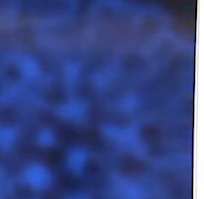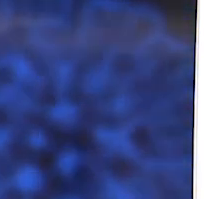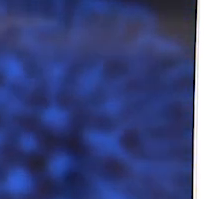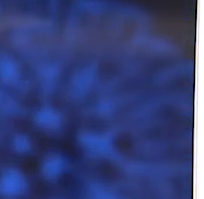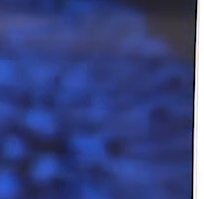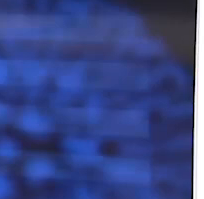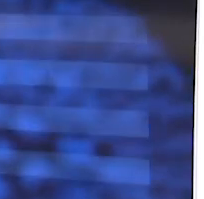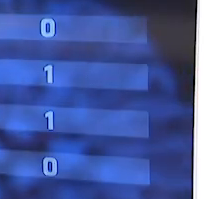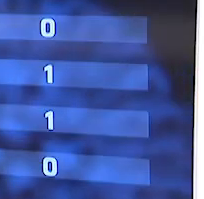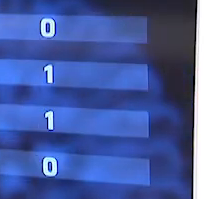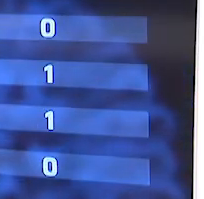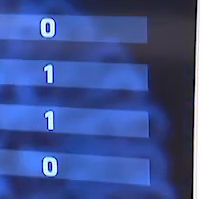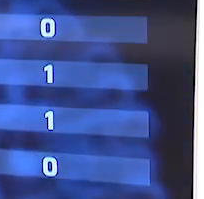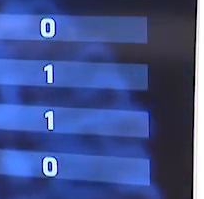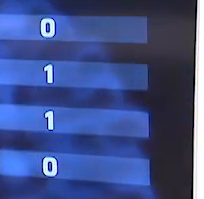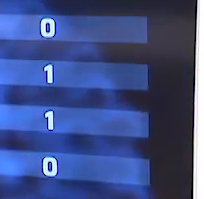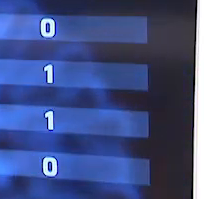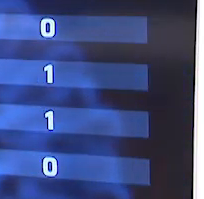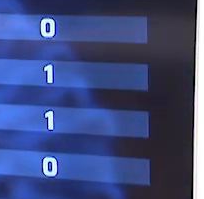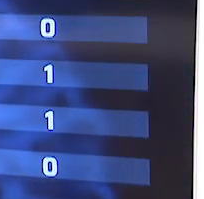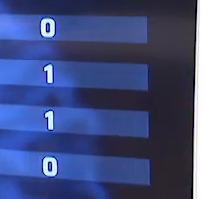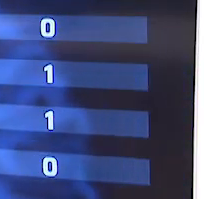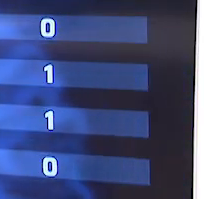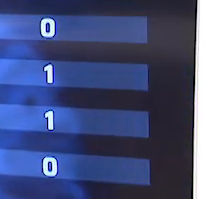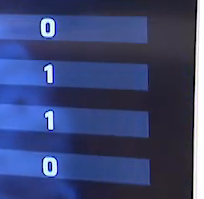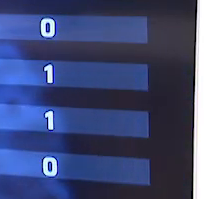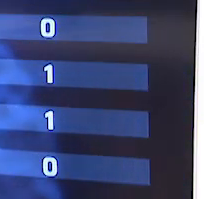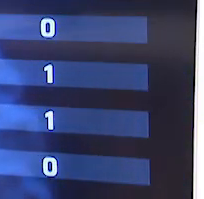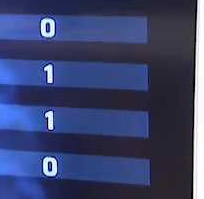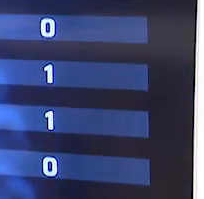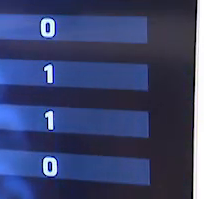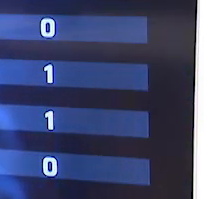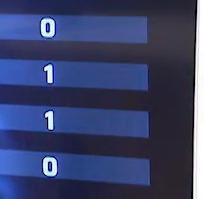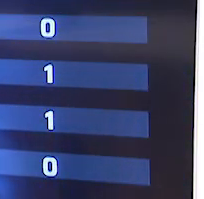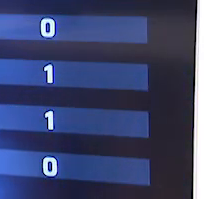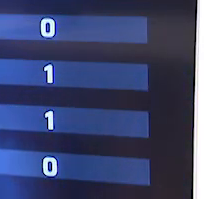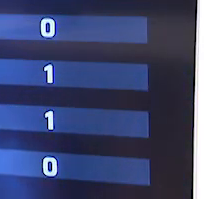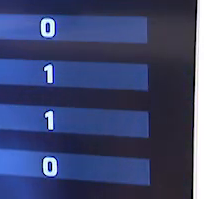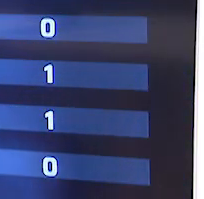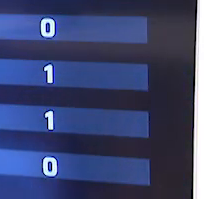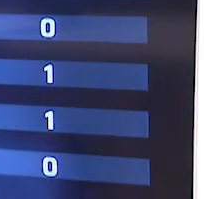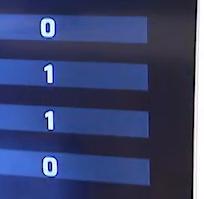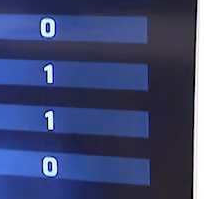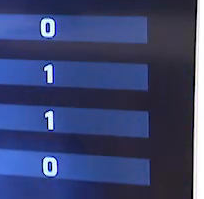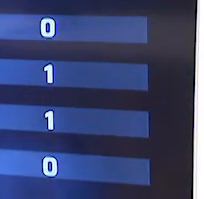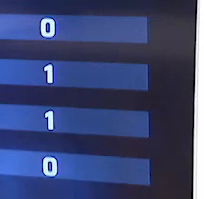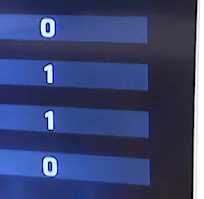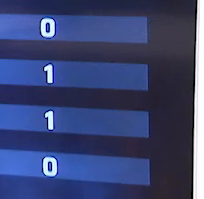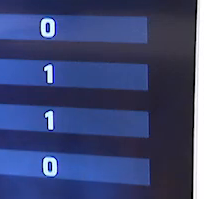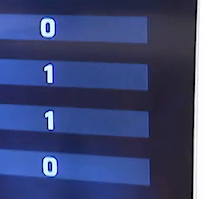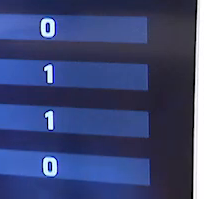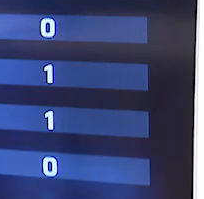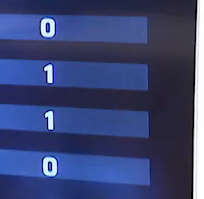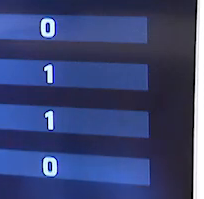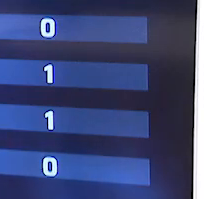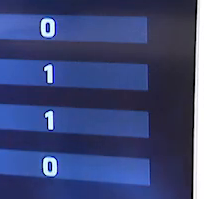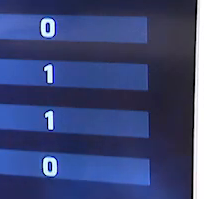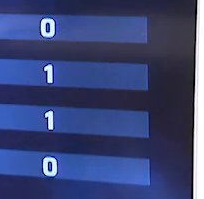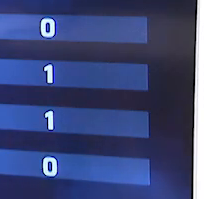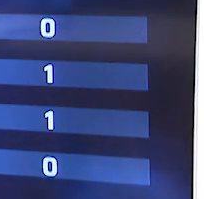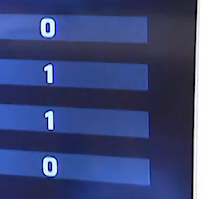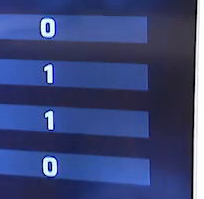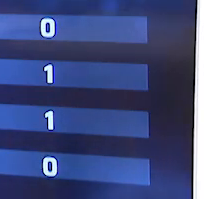casos para un total de 732. Y por municipios está la situación. En Manizales, 389 casos en